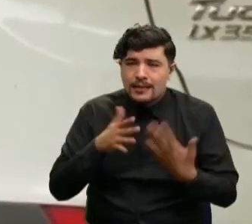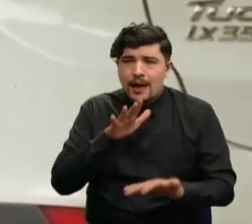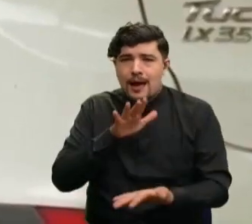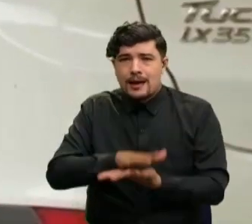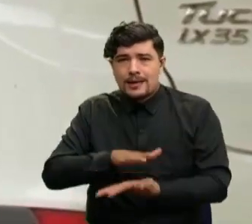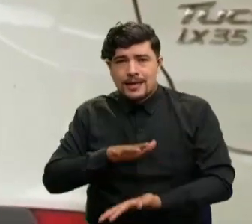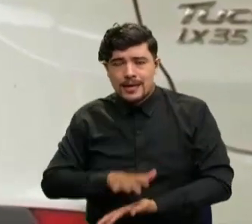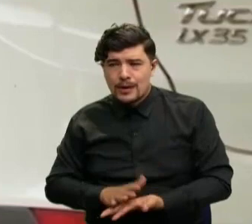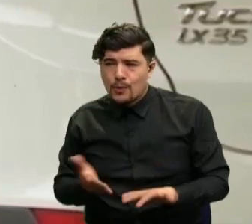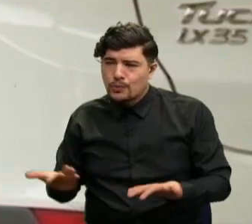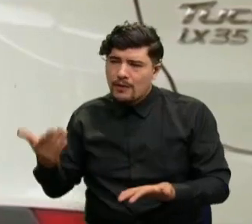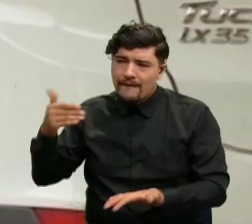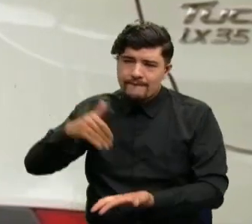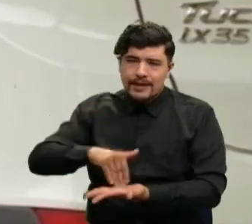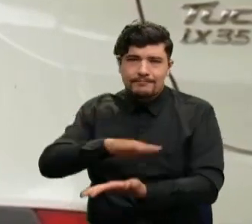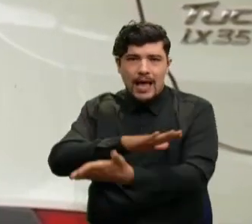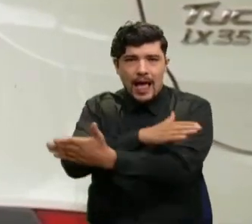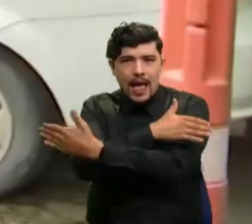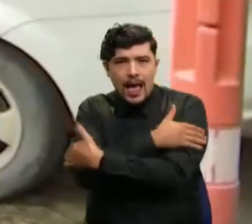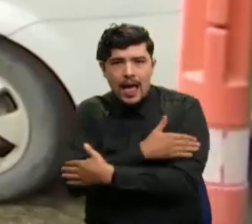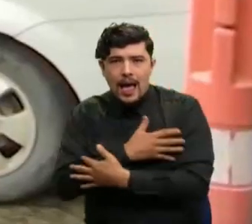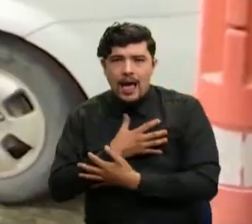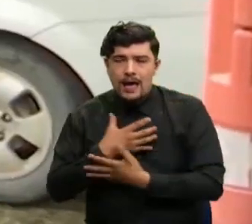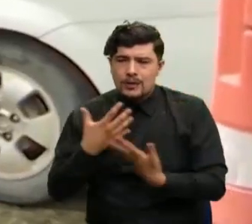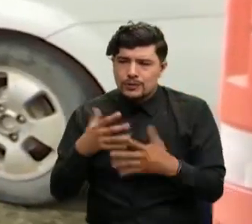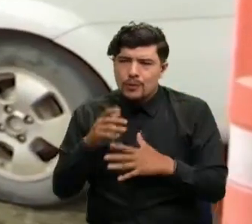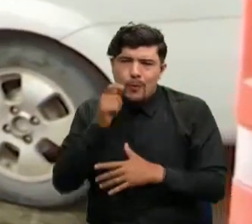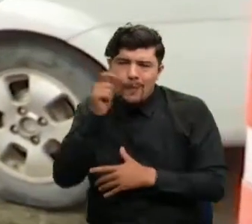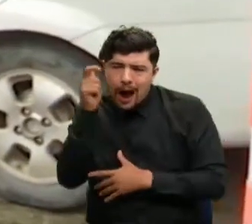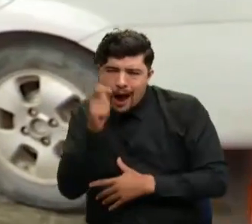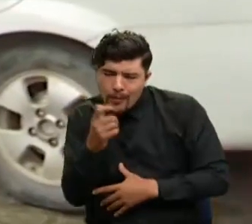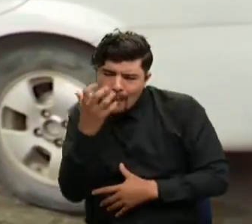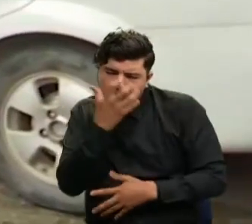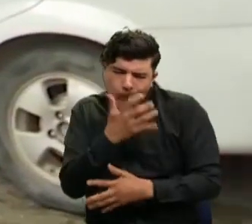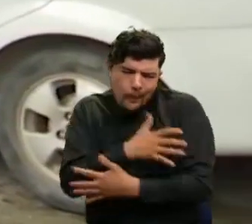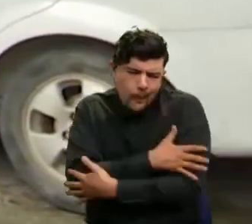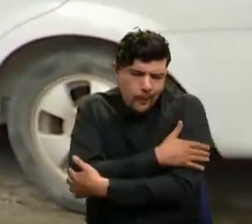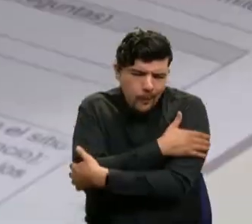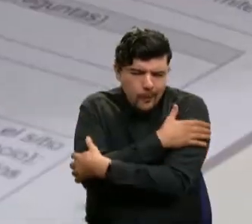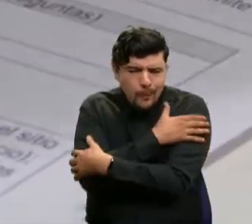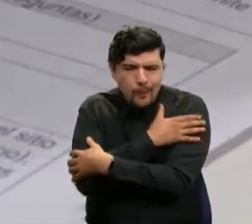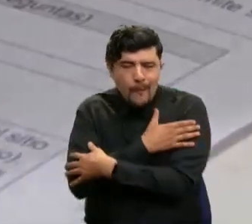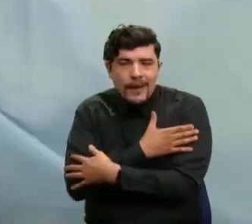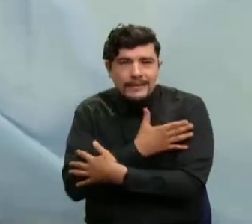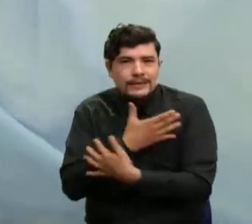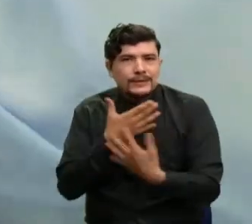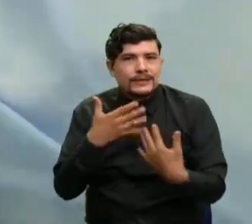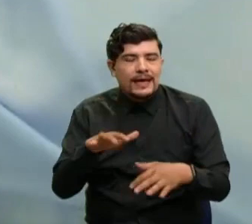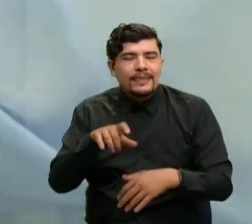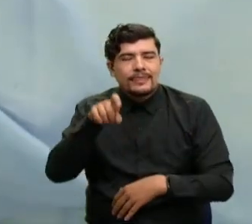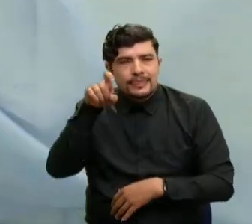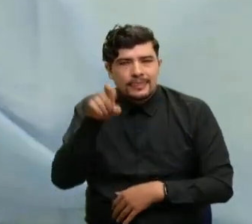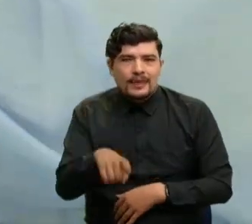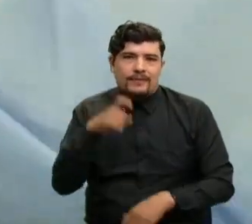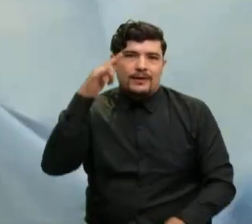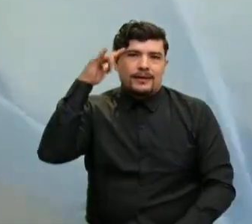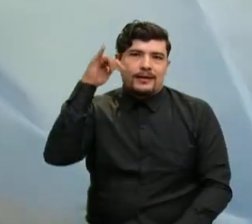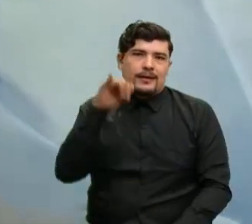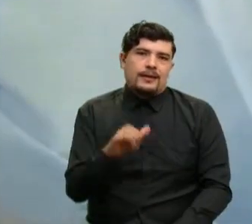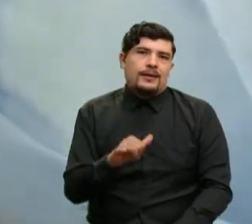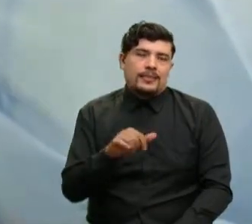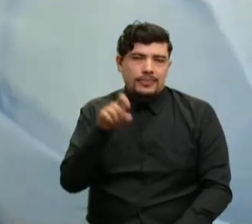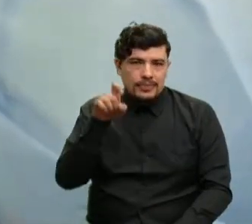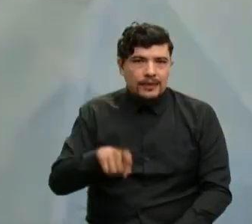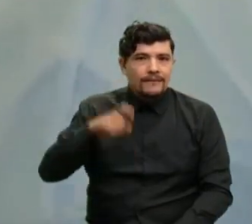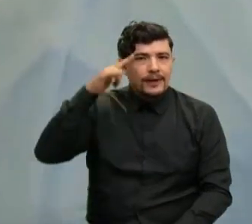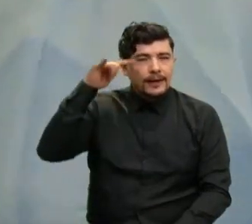abrazo, ese calor humano que tanto extrañamos, pues vamos a creer en dos herramientas principales en este